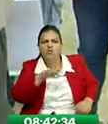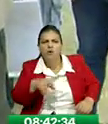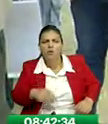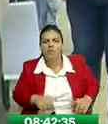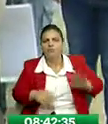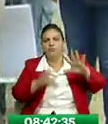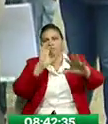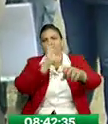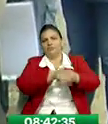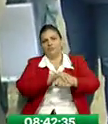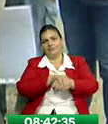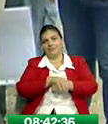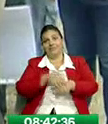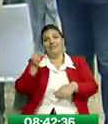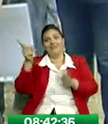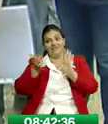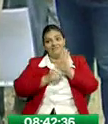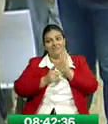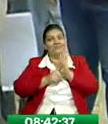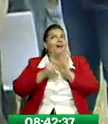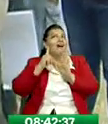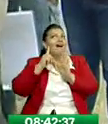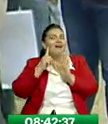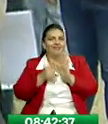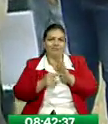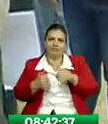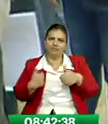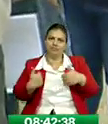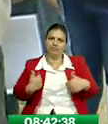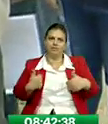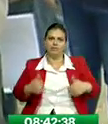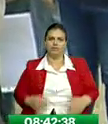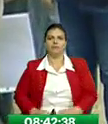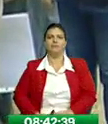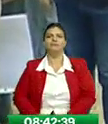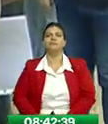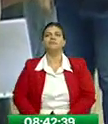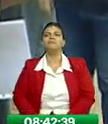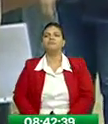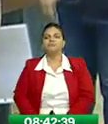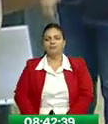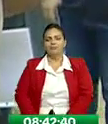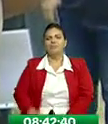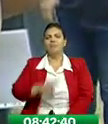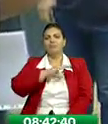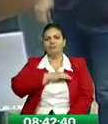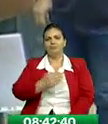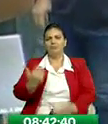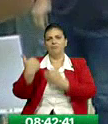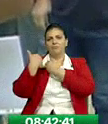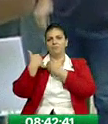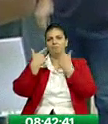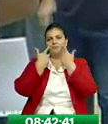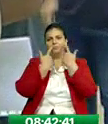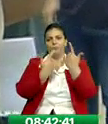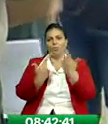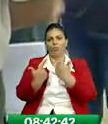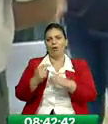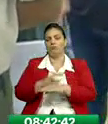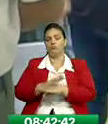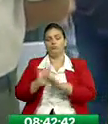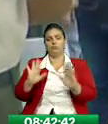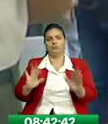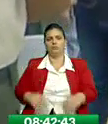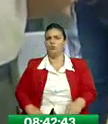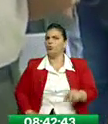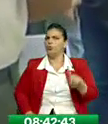vida, precautelar la vida. Entonces ellos comprendieron que el trabajo no solamente de ustedes, sino de ellos también. Efectivamente, la seguridad es en conjunto